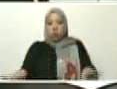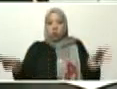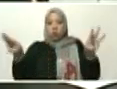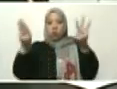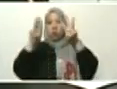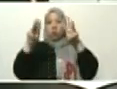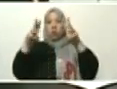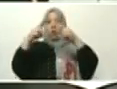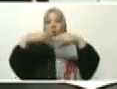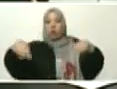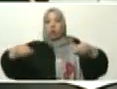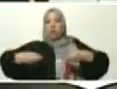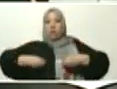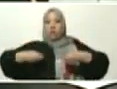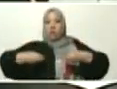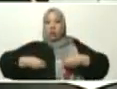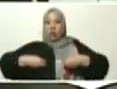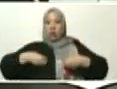Refugiados, ACNUR,